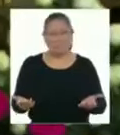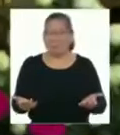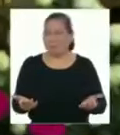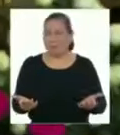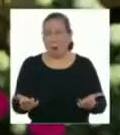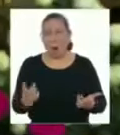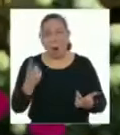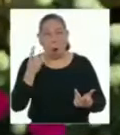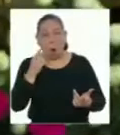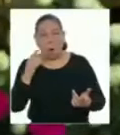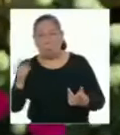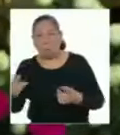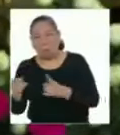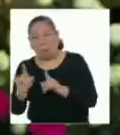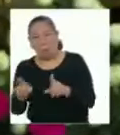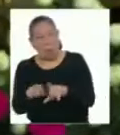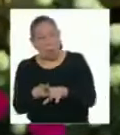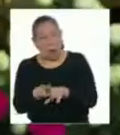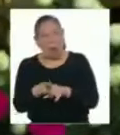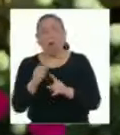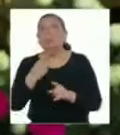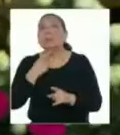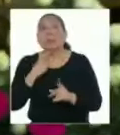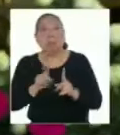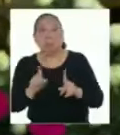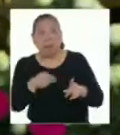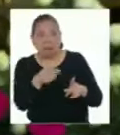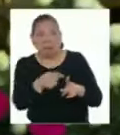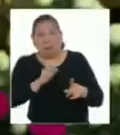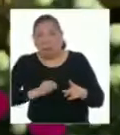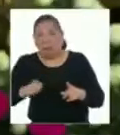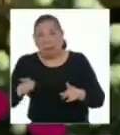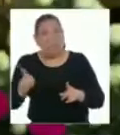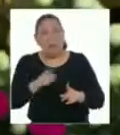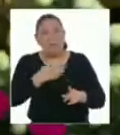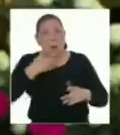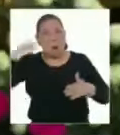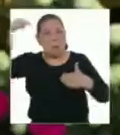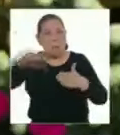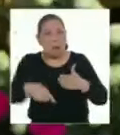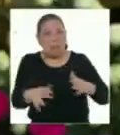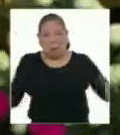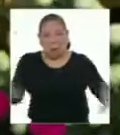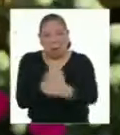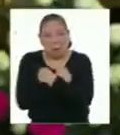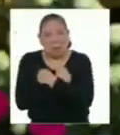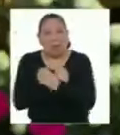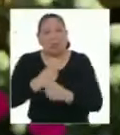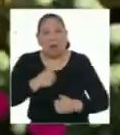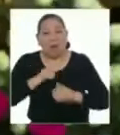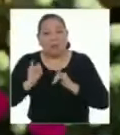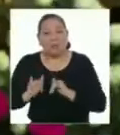contrario, con la misma ambición dijeron, si este es el heredero, lo matamos y nos quedamos con herencia.